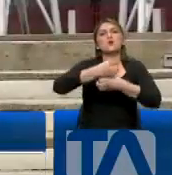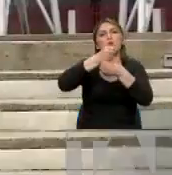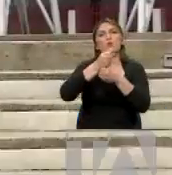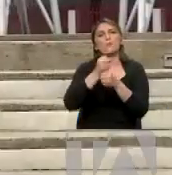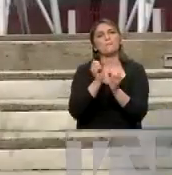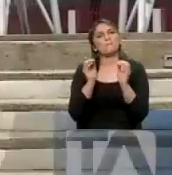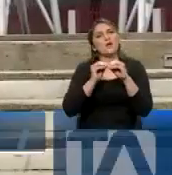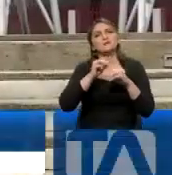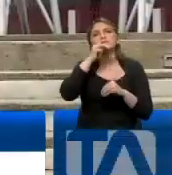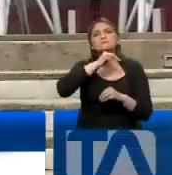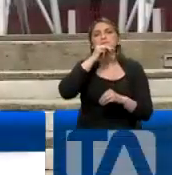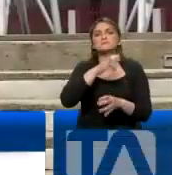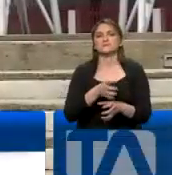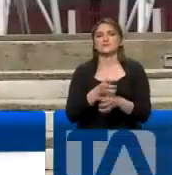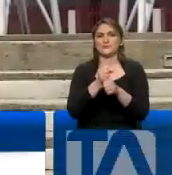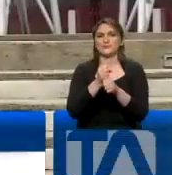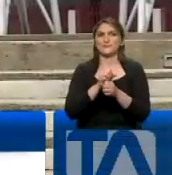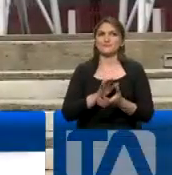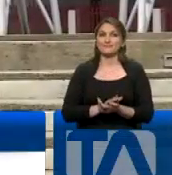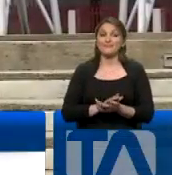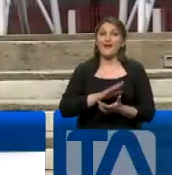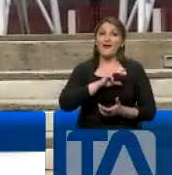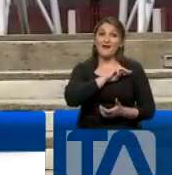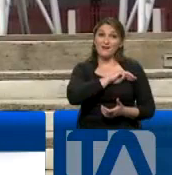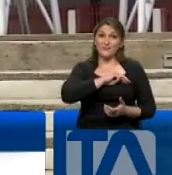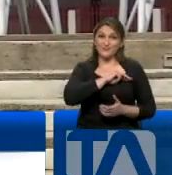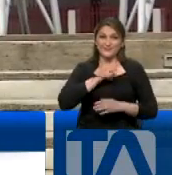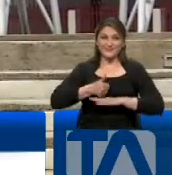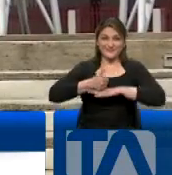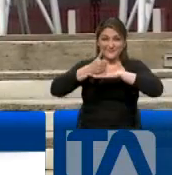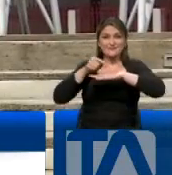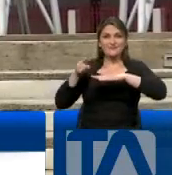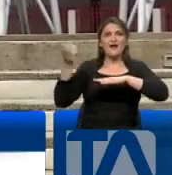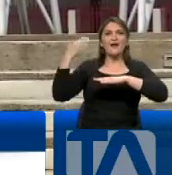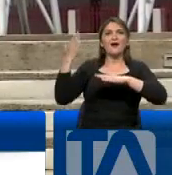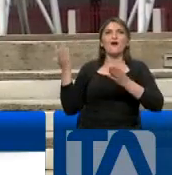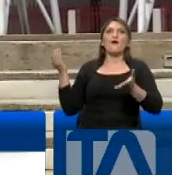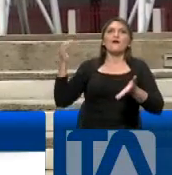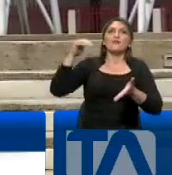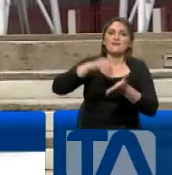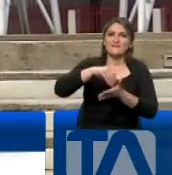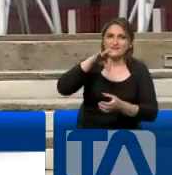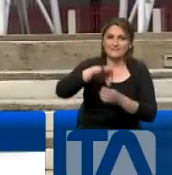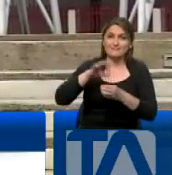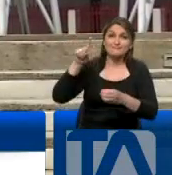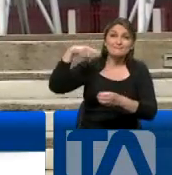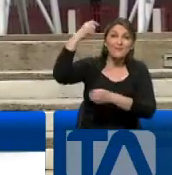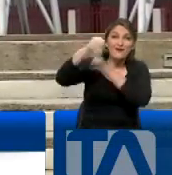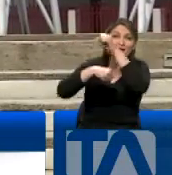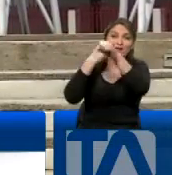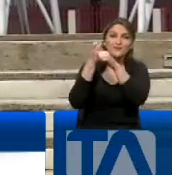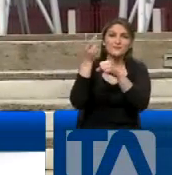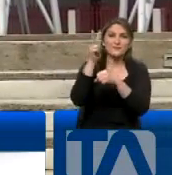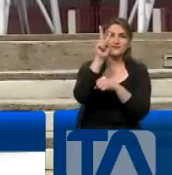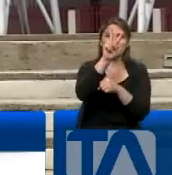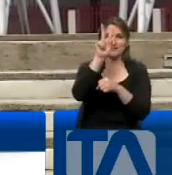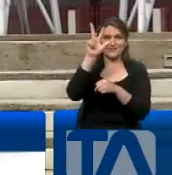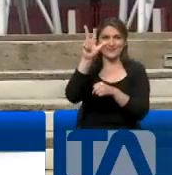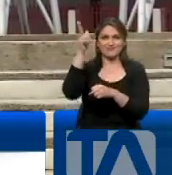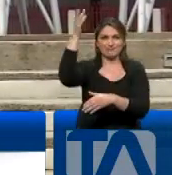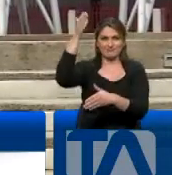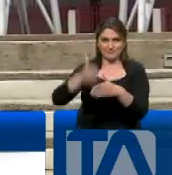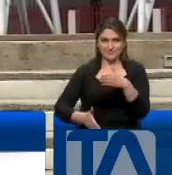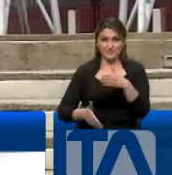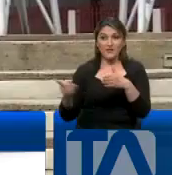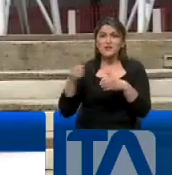Viejo apostó por la reelección. Su alcalde durará en funciones hasta el 2023. El funcionario asegura ahora tener un